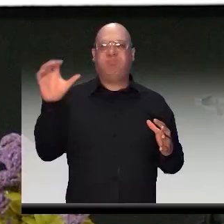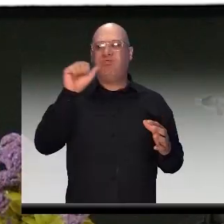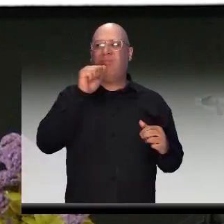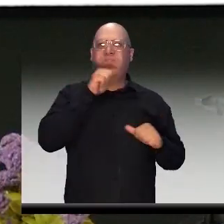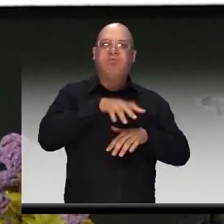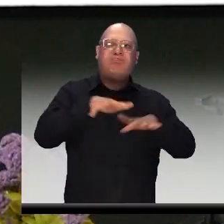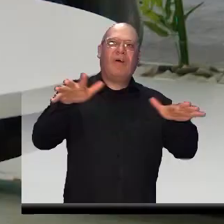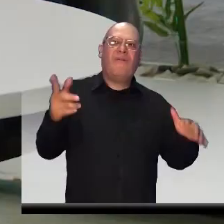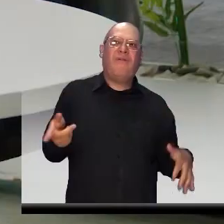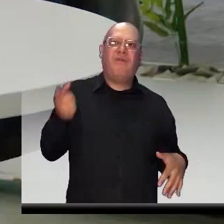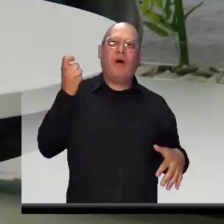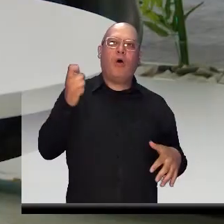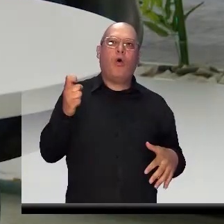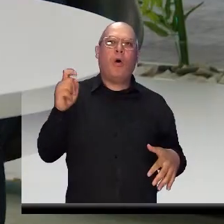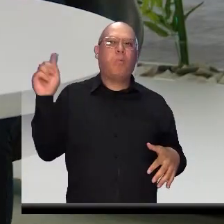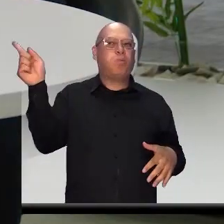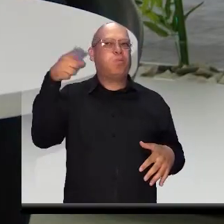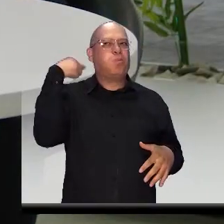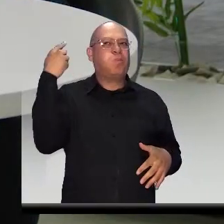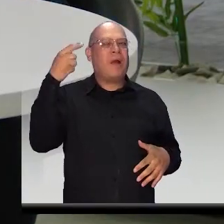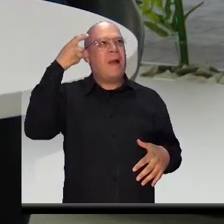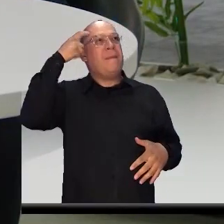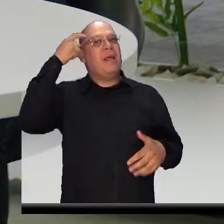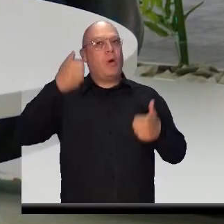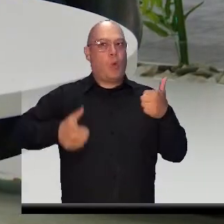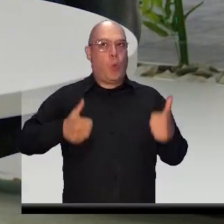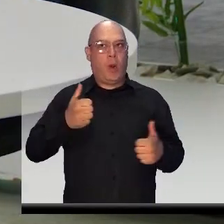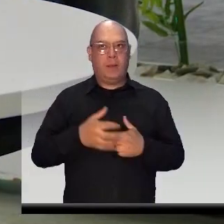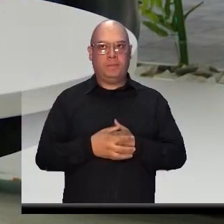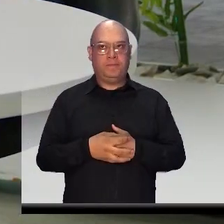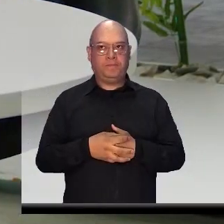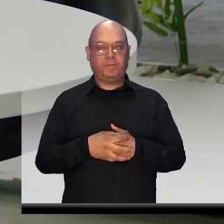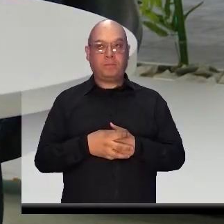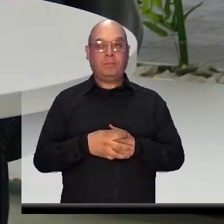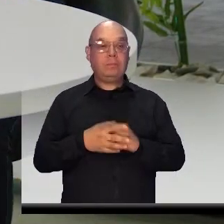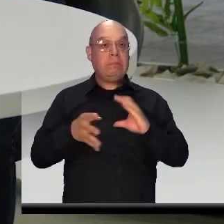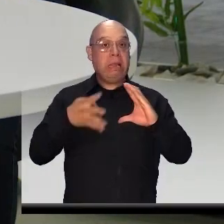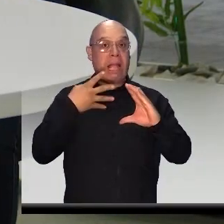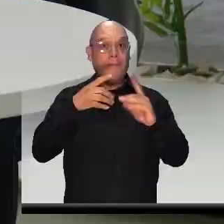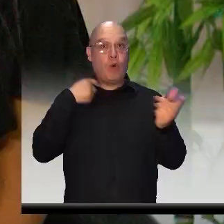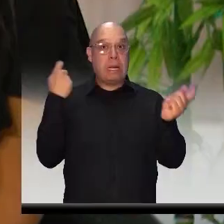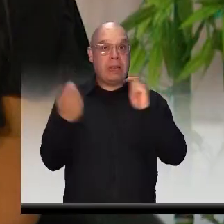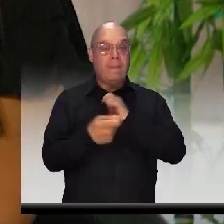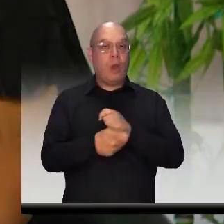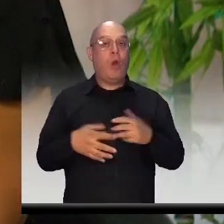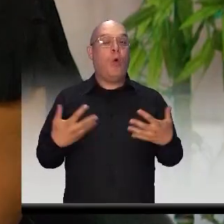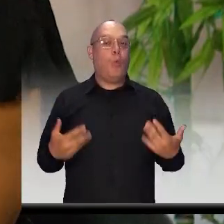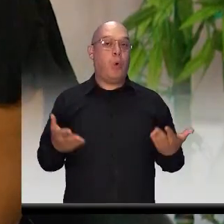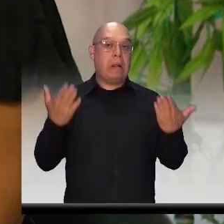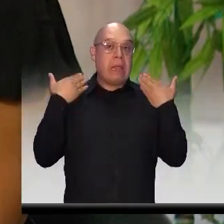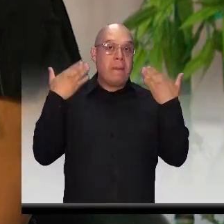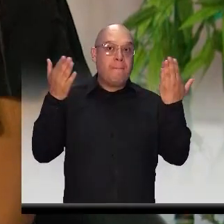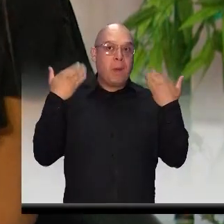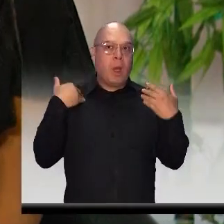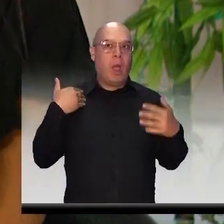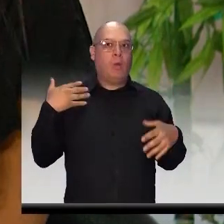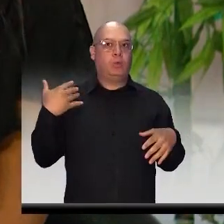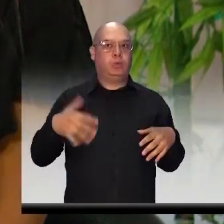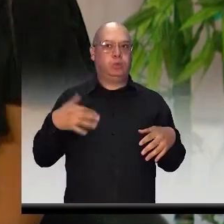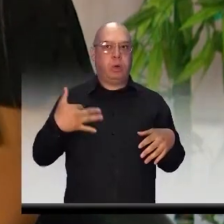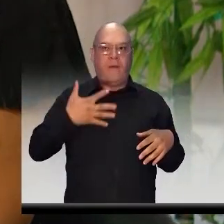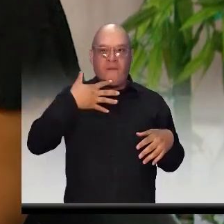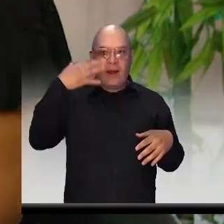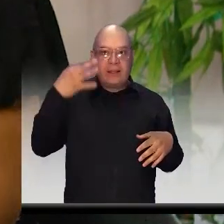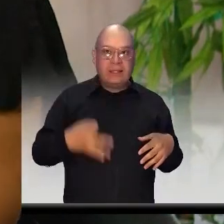hay como muchos mitos al respecto? No, Catalina, el cambio climático es una realidad que nos viene acompañando hace muchísimos años. Lo que pasa es que ya ahora